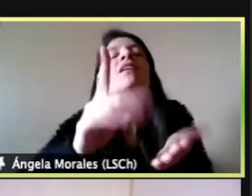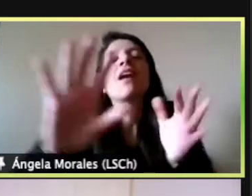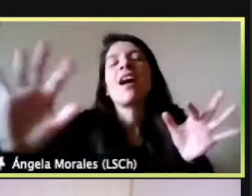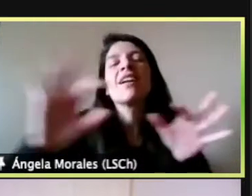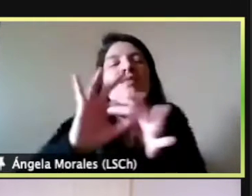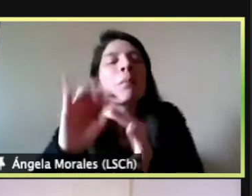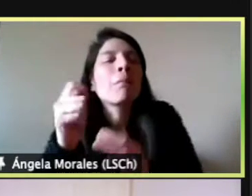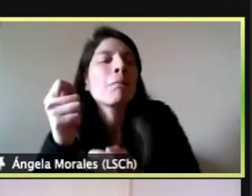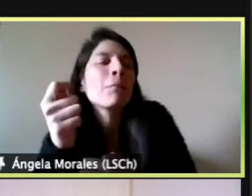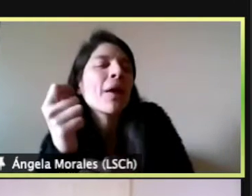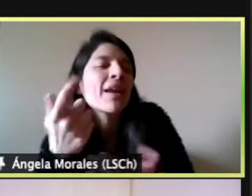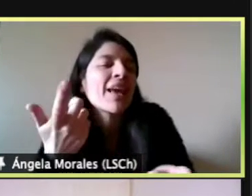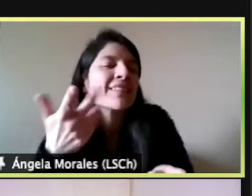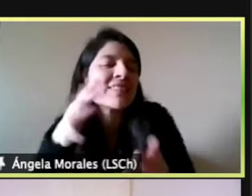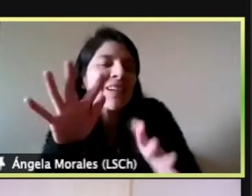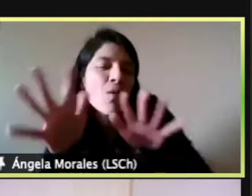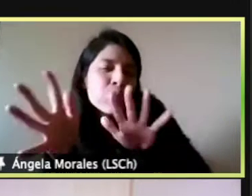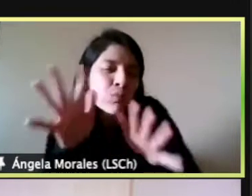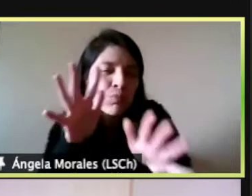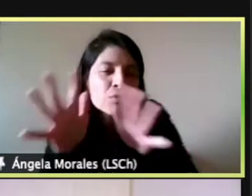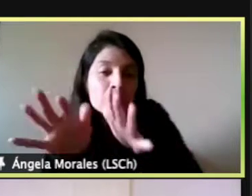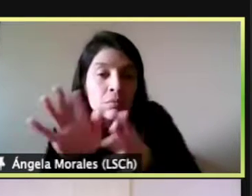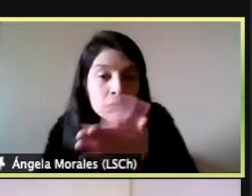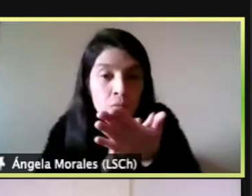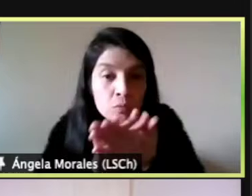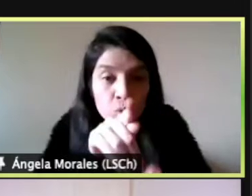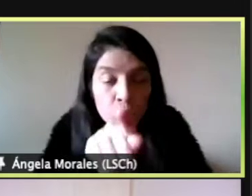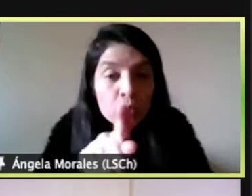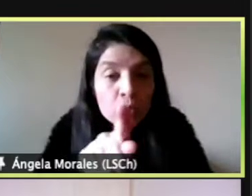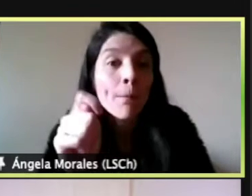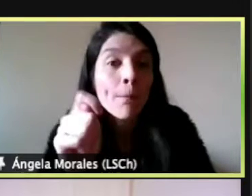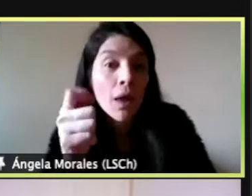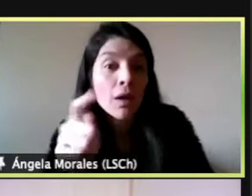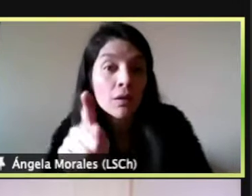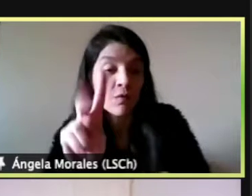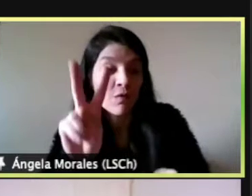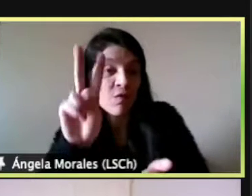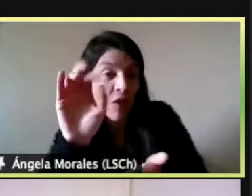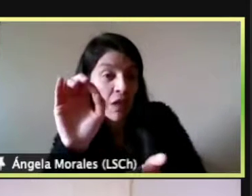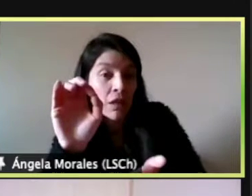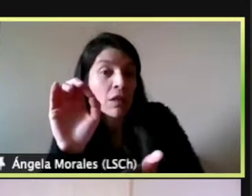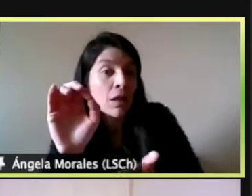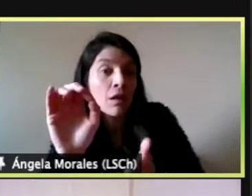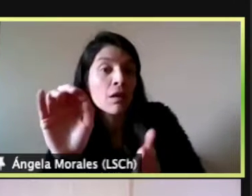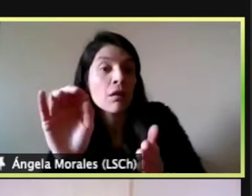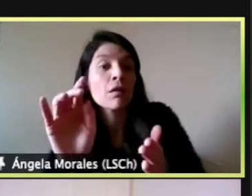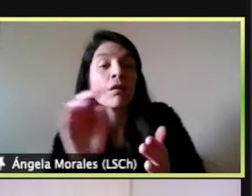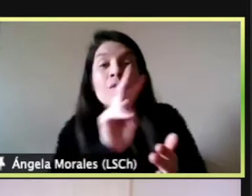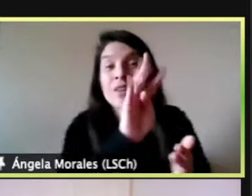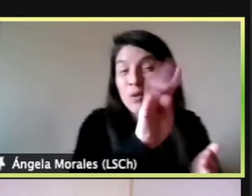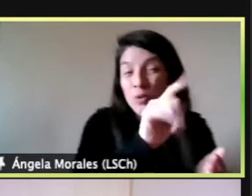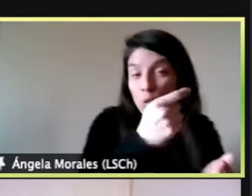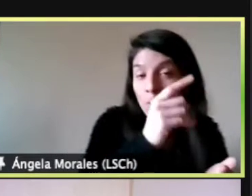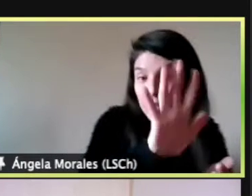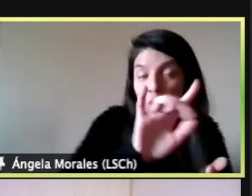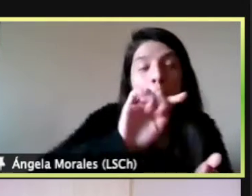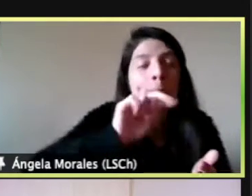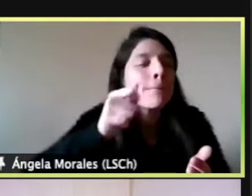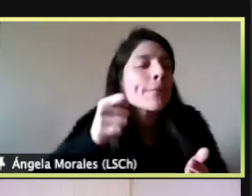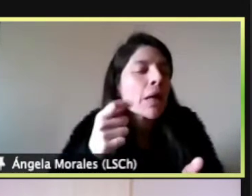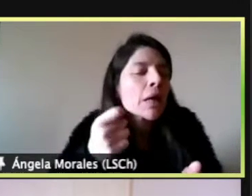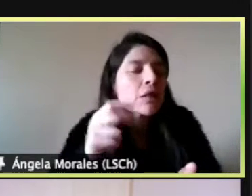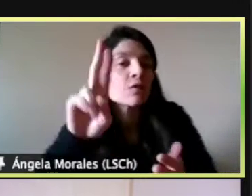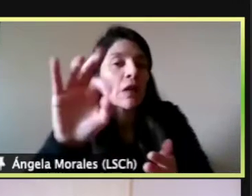esta tabla. Entonces esto se va a parecer lo más posible al 20. Entonces esa va a ser la categoría en la que va a